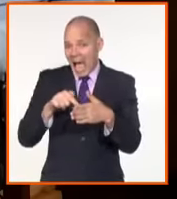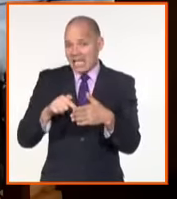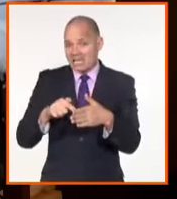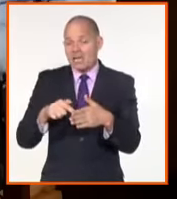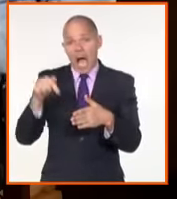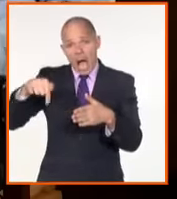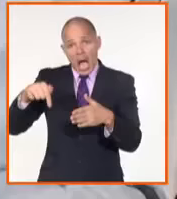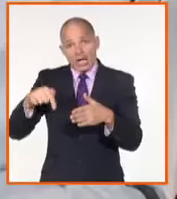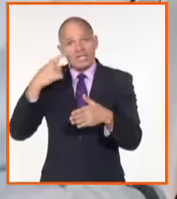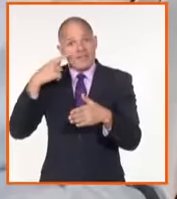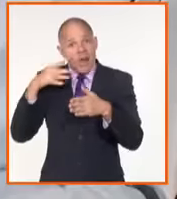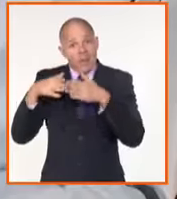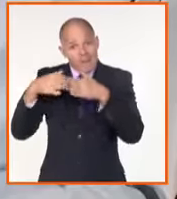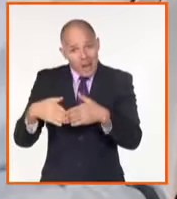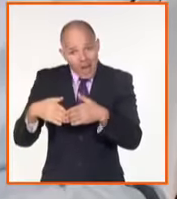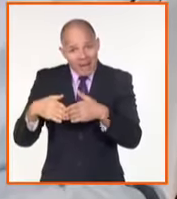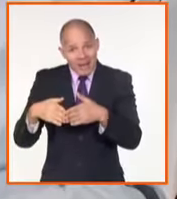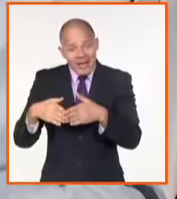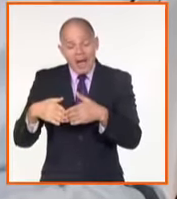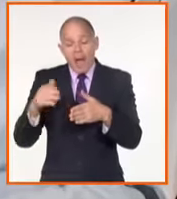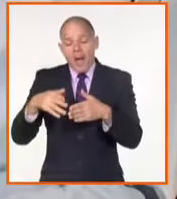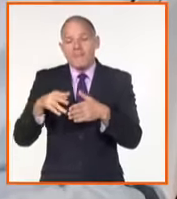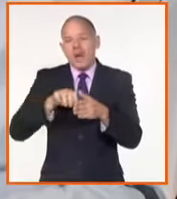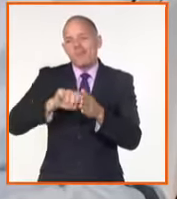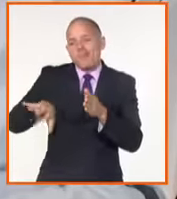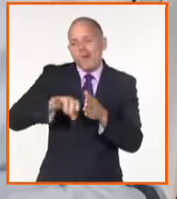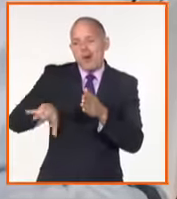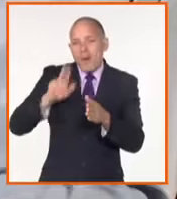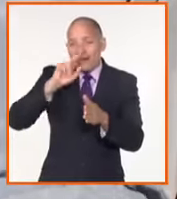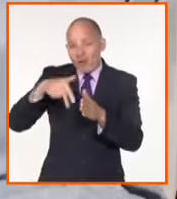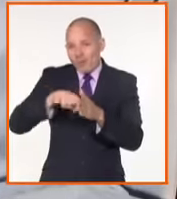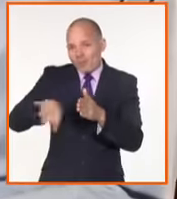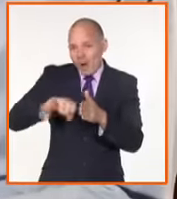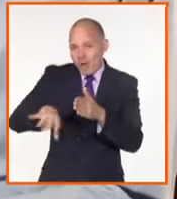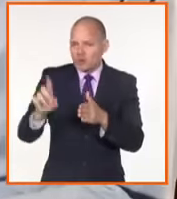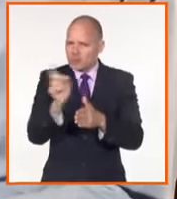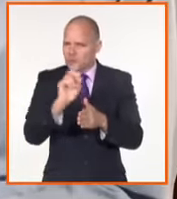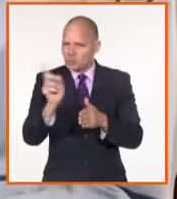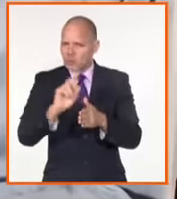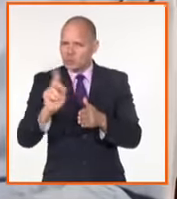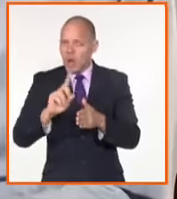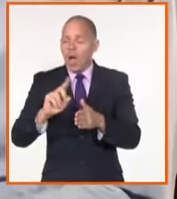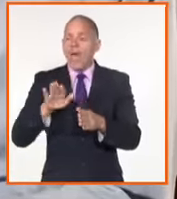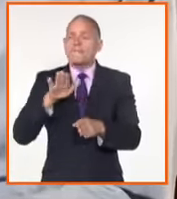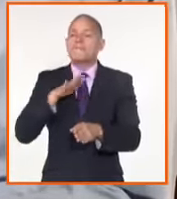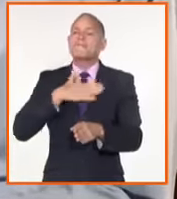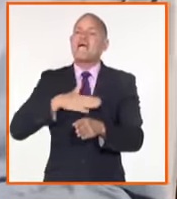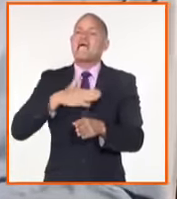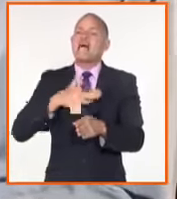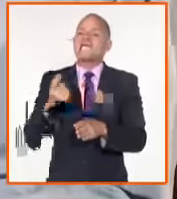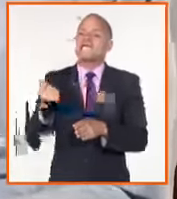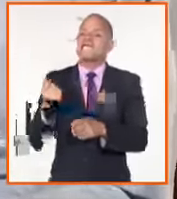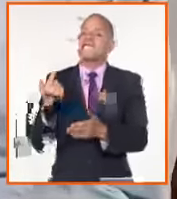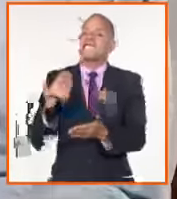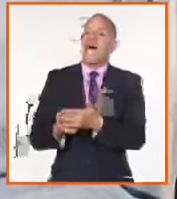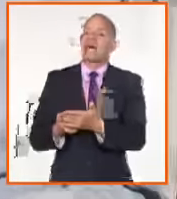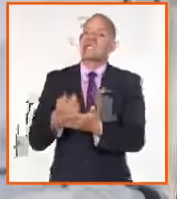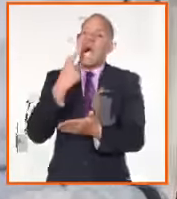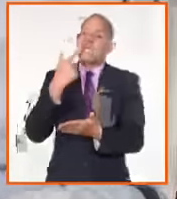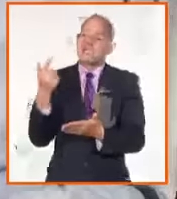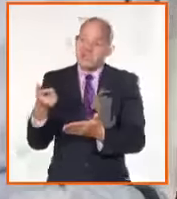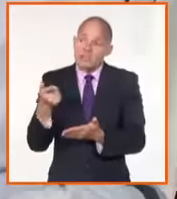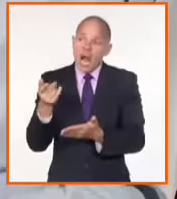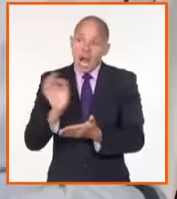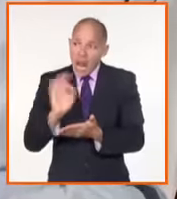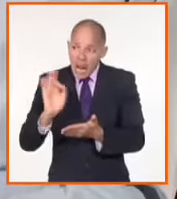lo prolongó unos días con respecto a lo que informó Vicente. O sea, él no dijo una mentira. Él dijo la información y para lo que estábamos trabajando y